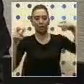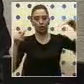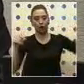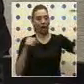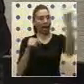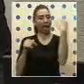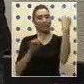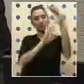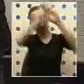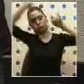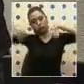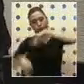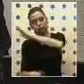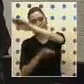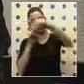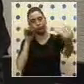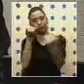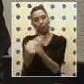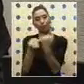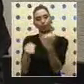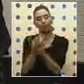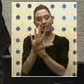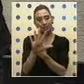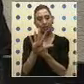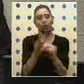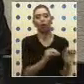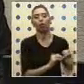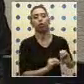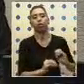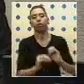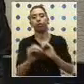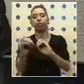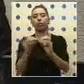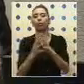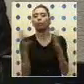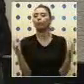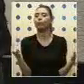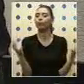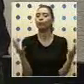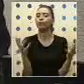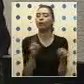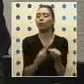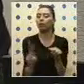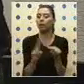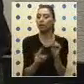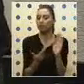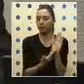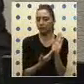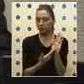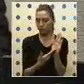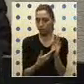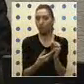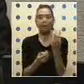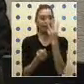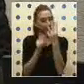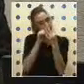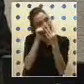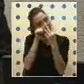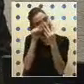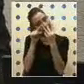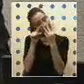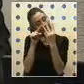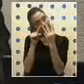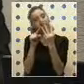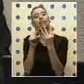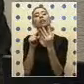debe ser informado porque se ha dilatado mucho el desarrollo de esta situación. Los tres aspectos tienen que